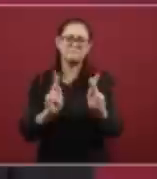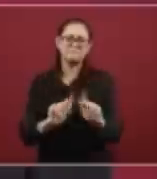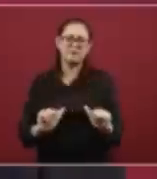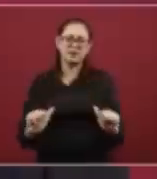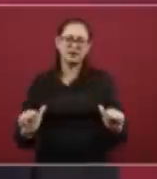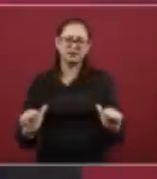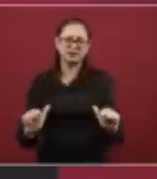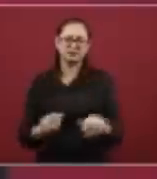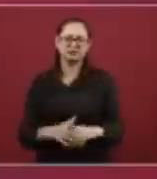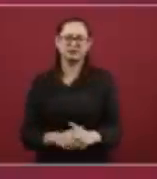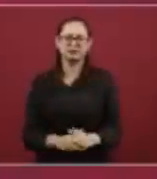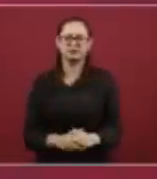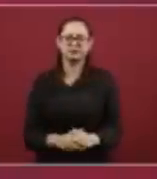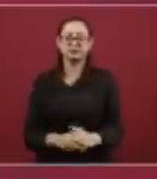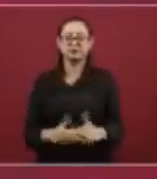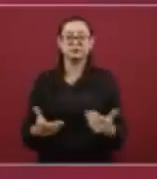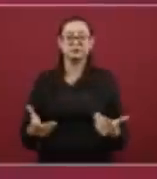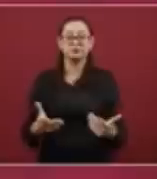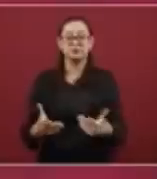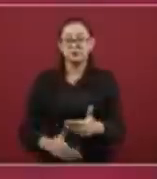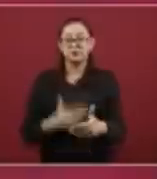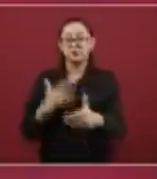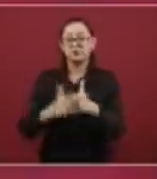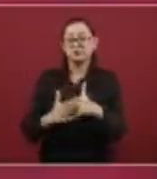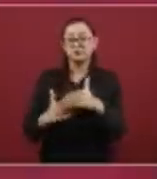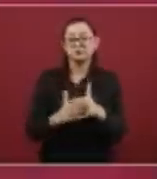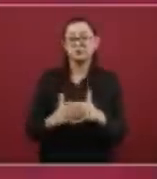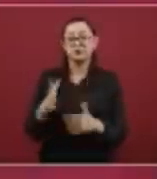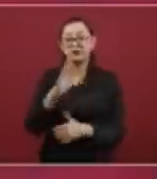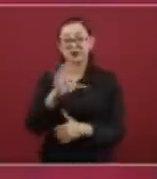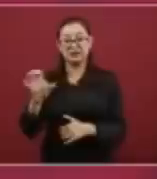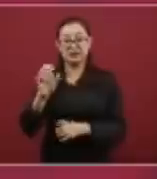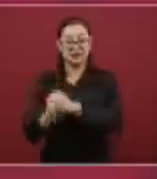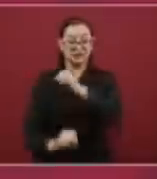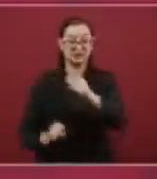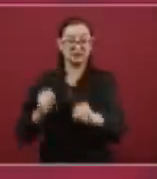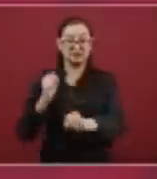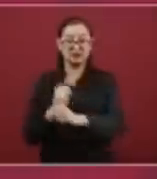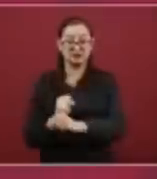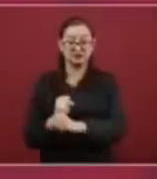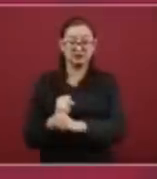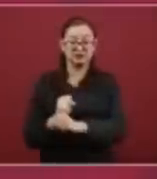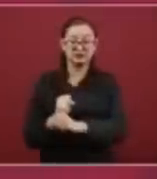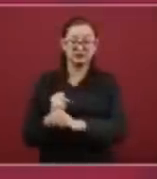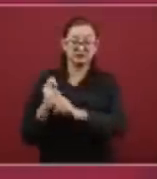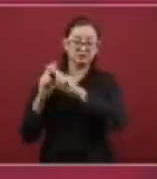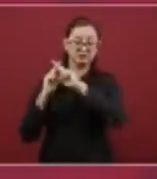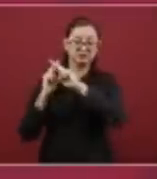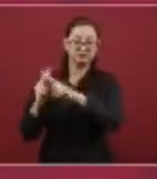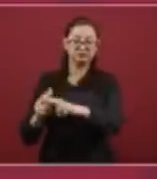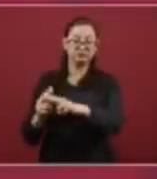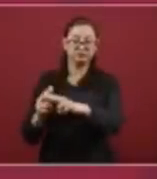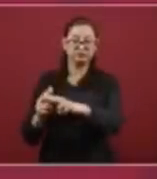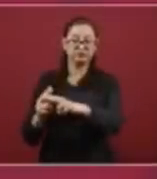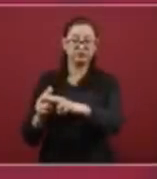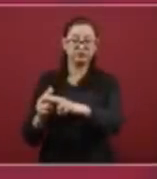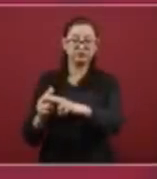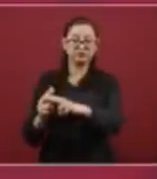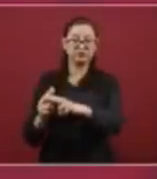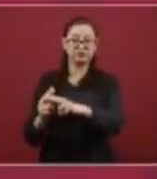a conmemorar 500 años de la